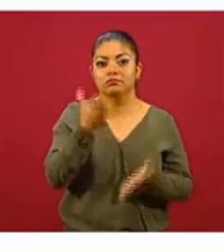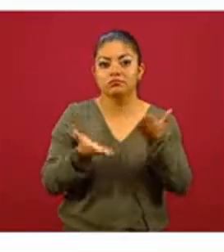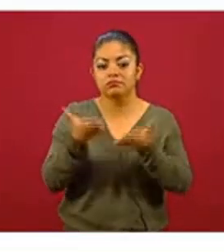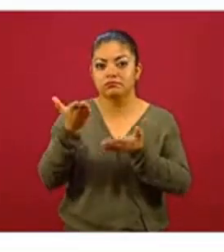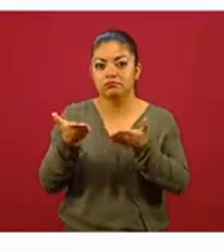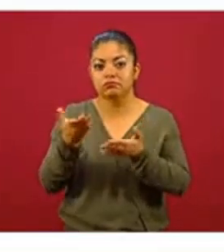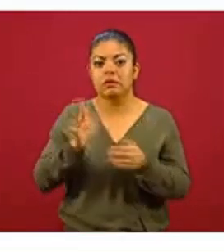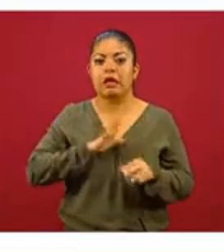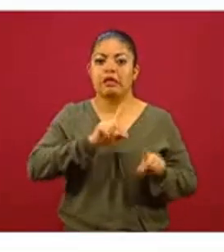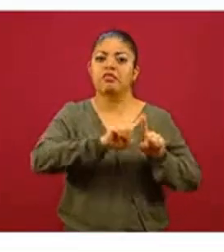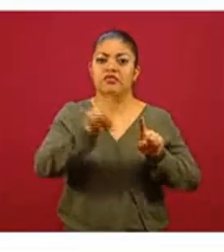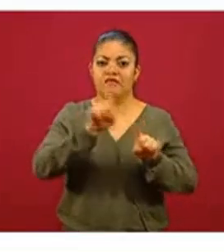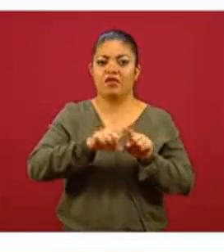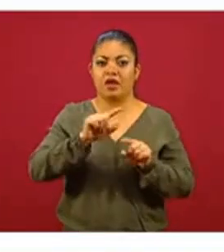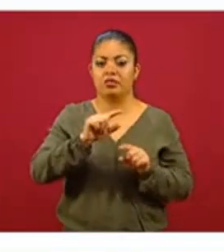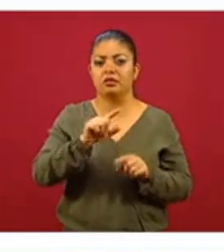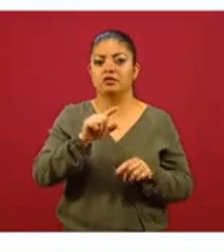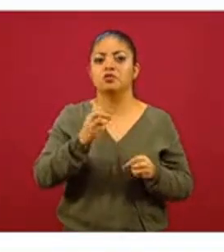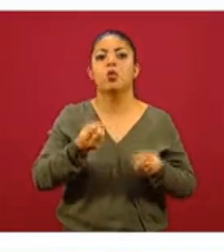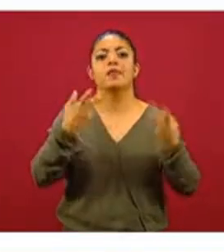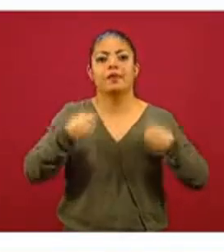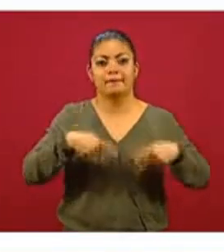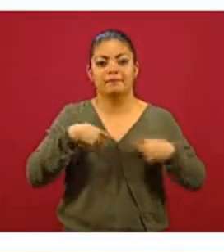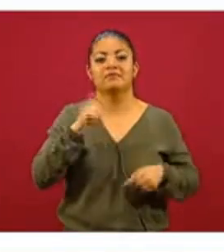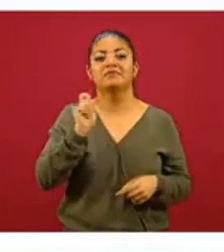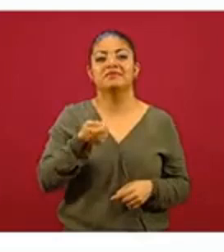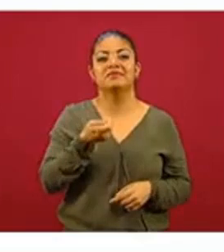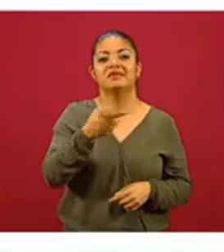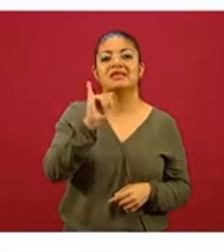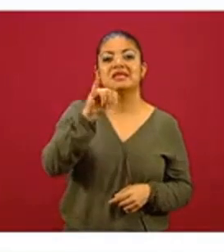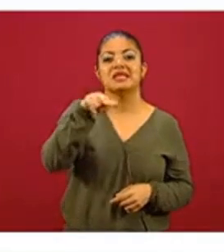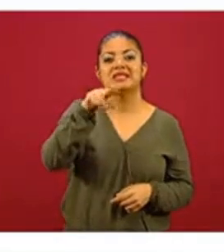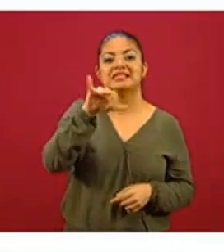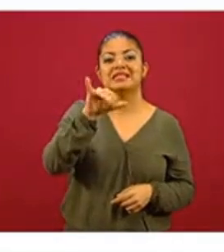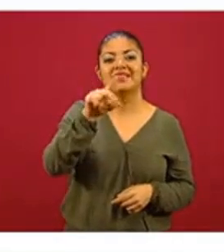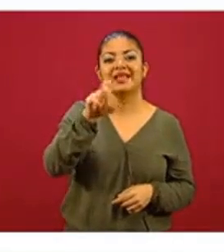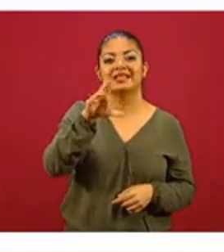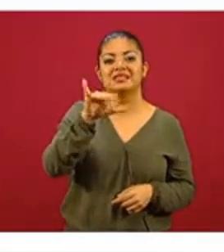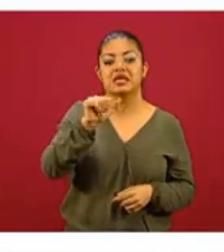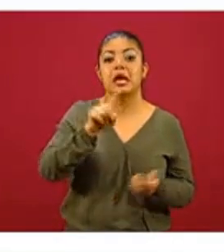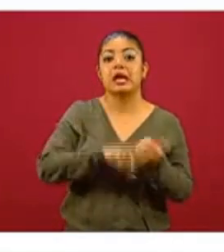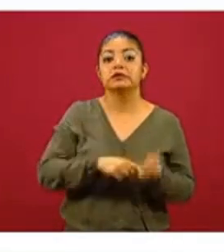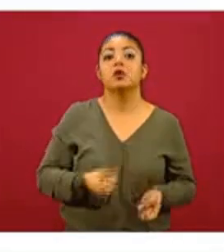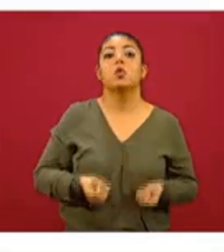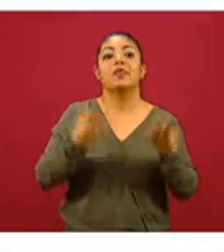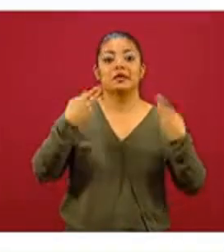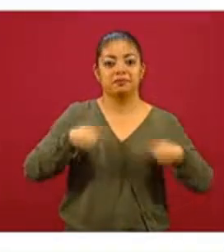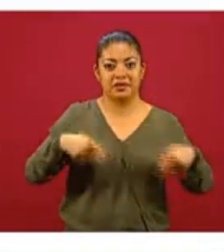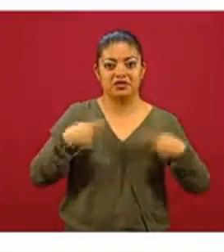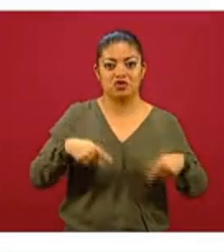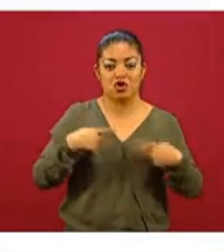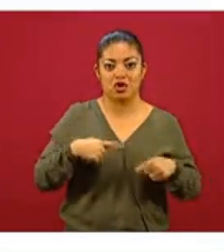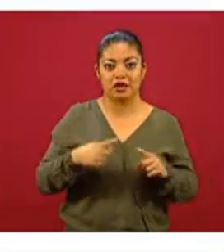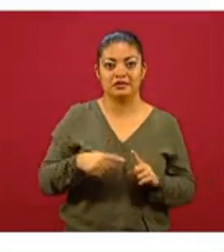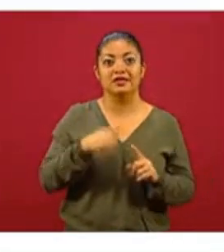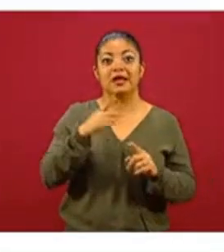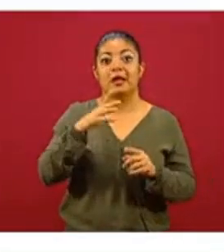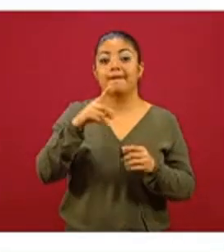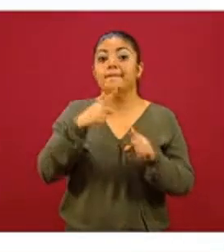poblaciones distintas con este indicador que se llama incidencia, número de personas con enfermedad divididas por el número de personas que